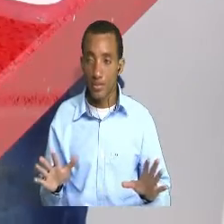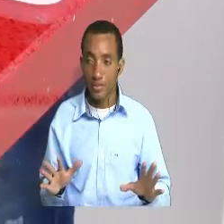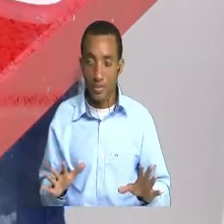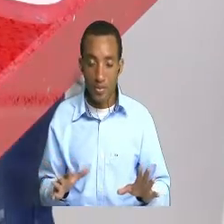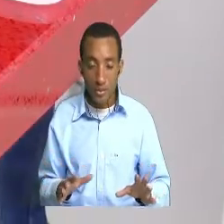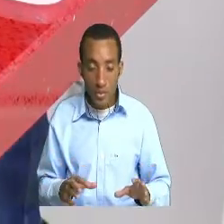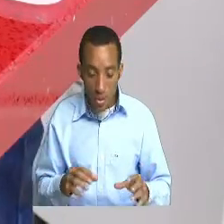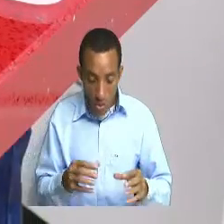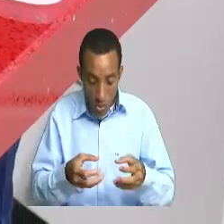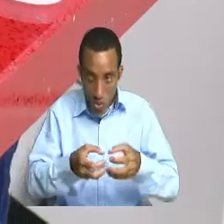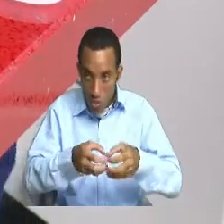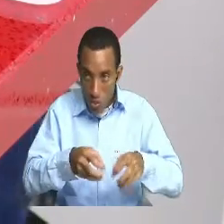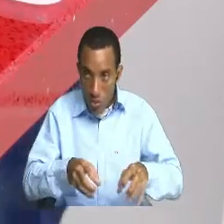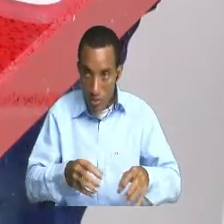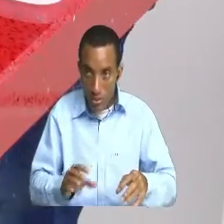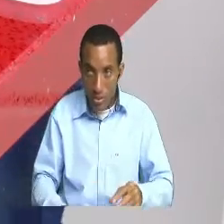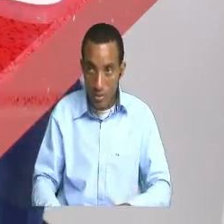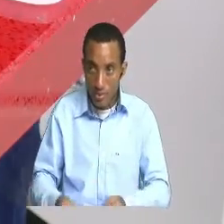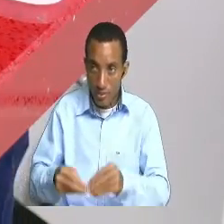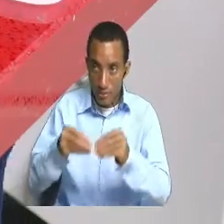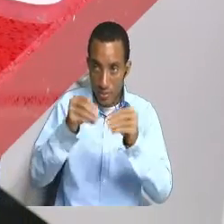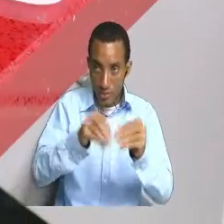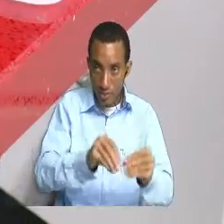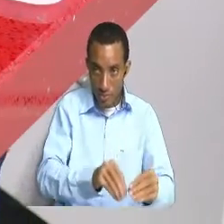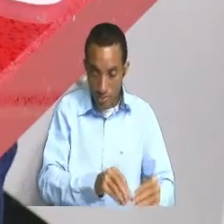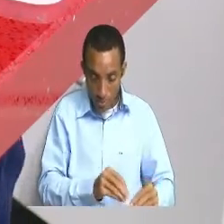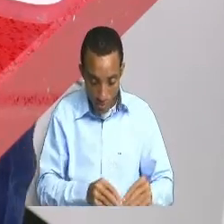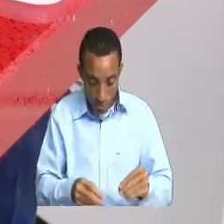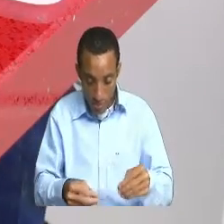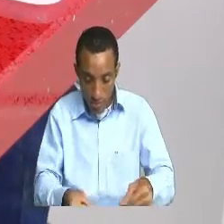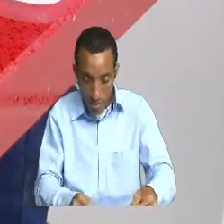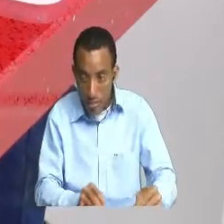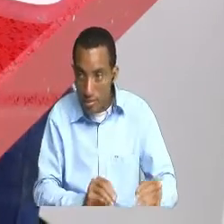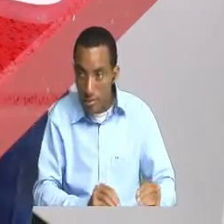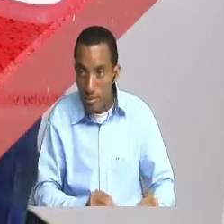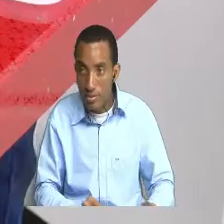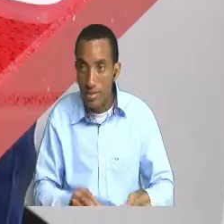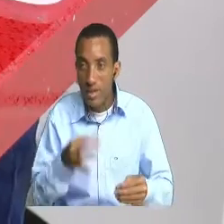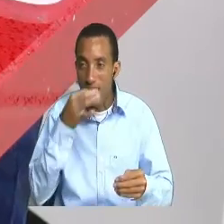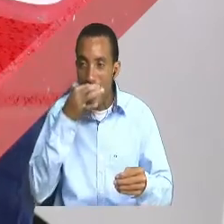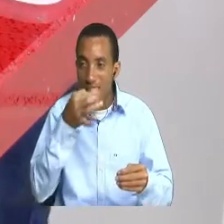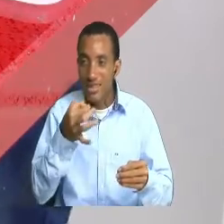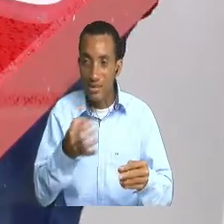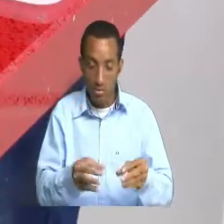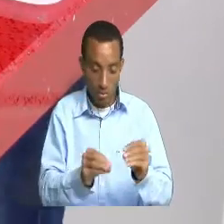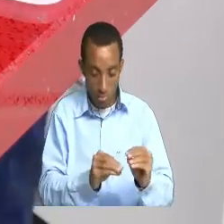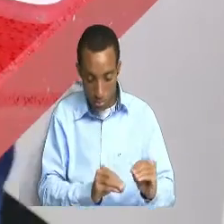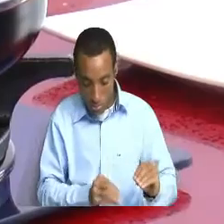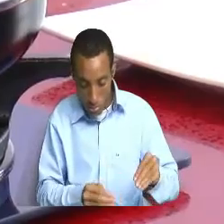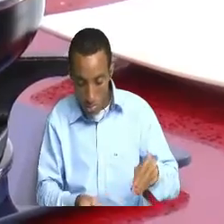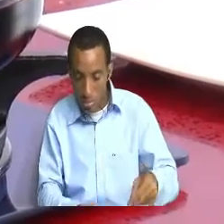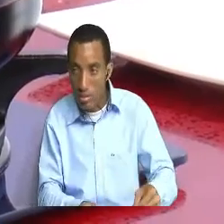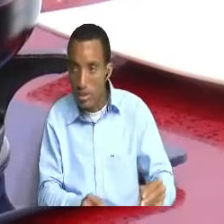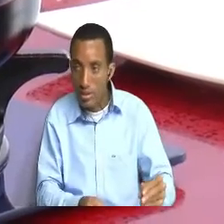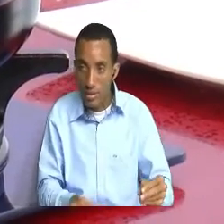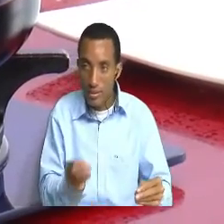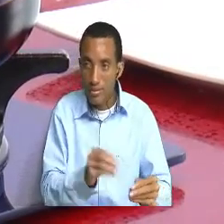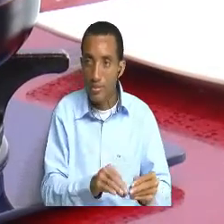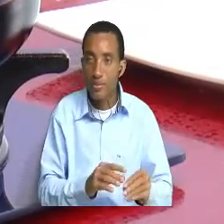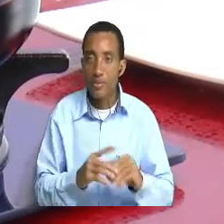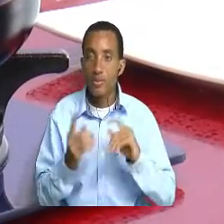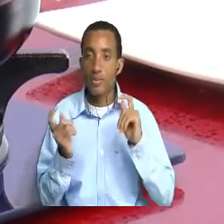directamente al parmesano en esta ocasión en esta ocasión en esta receta cambia el tipo